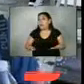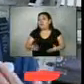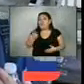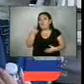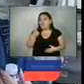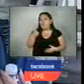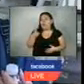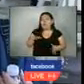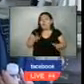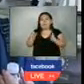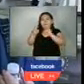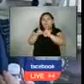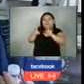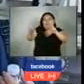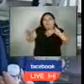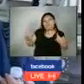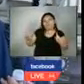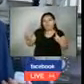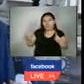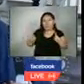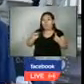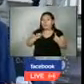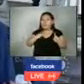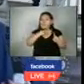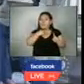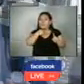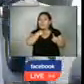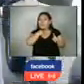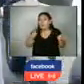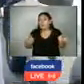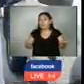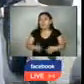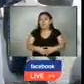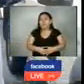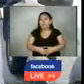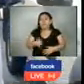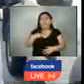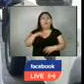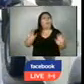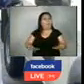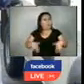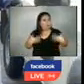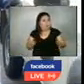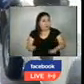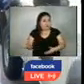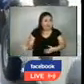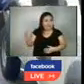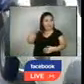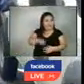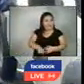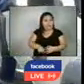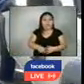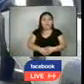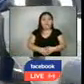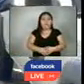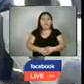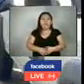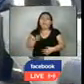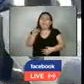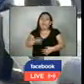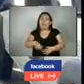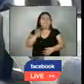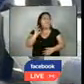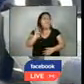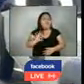el distanciamiento social, eso ha complicado bastante también. Me vine a hacer la prueba porque en este tiempo es